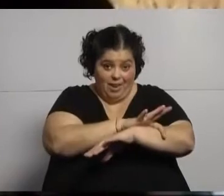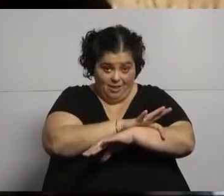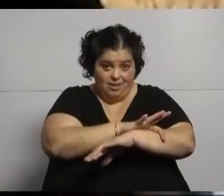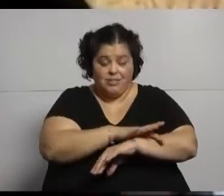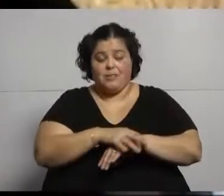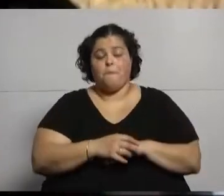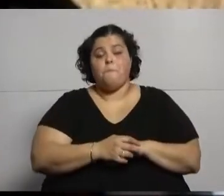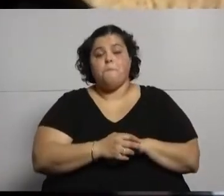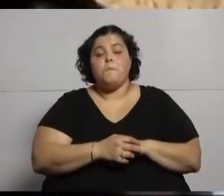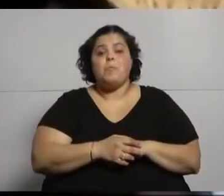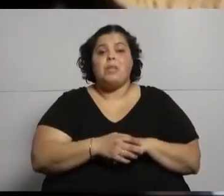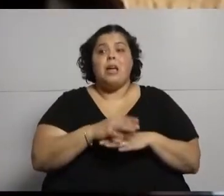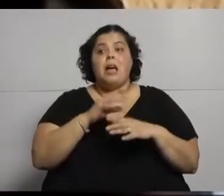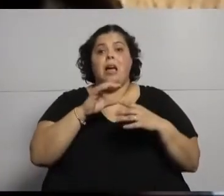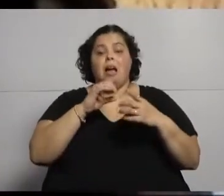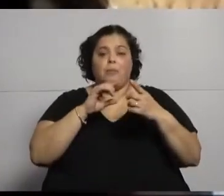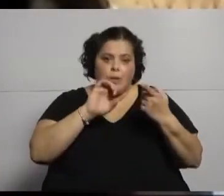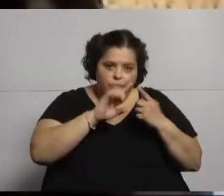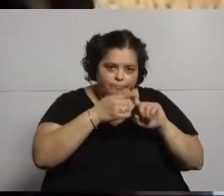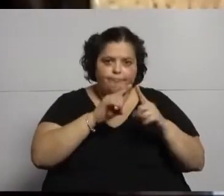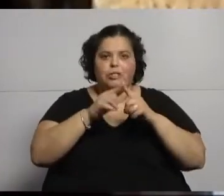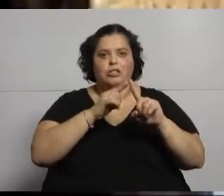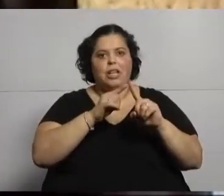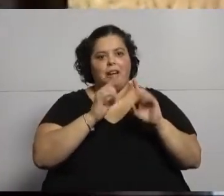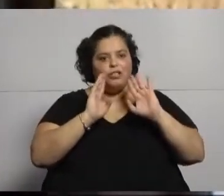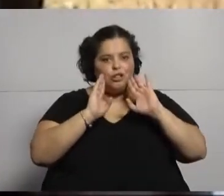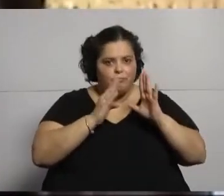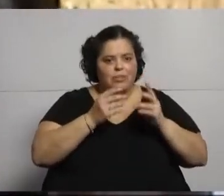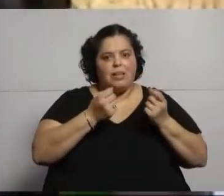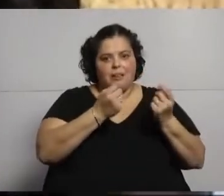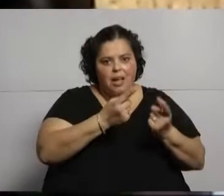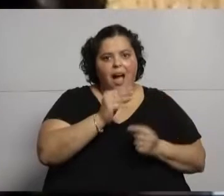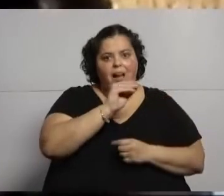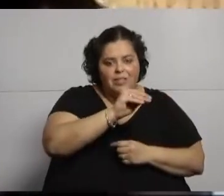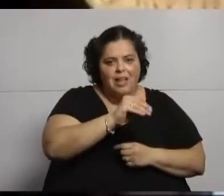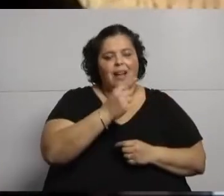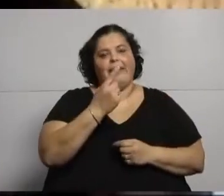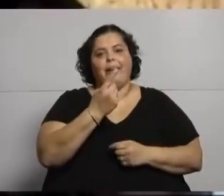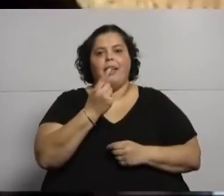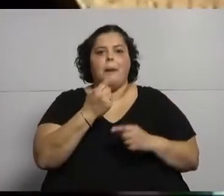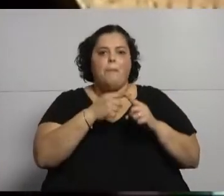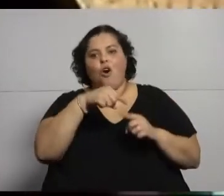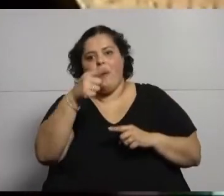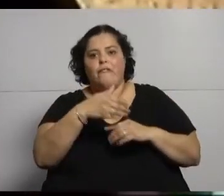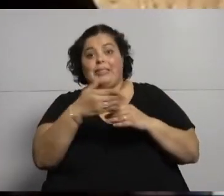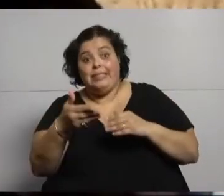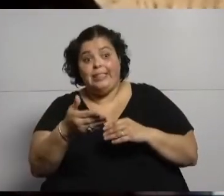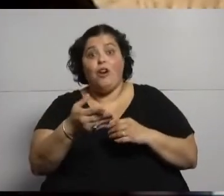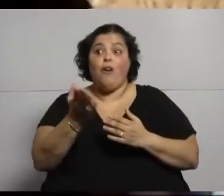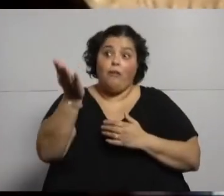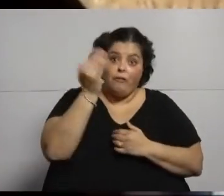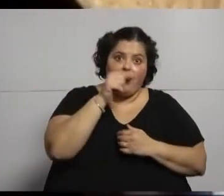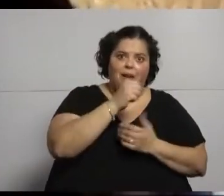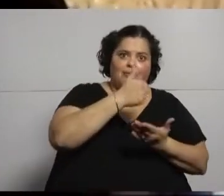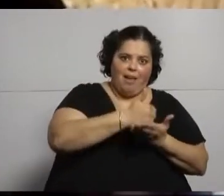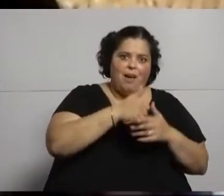Fue reconectar a través de todas las maneras que podíamos, hacerles llegar a través de los vecinos que estábamos en el jardín, en los jardines, pero